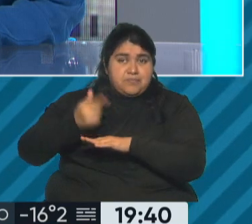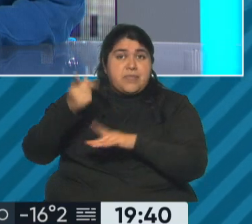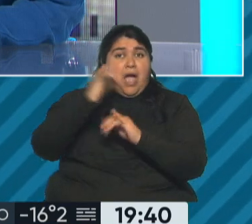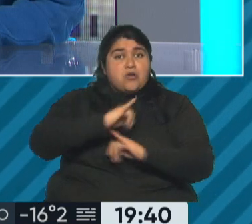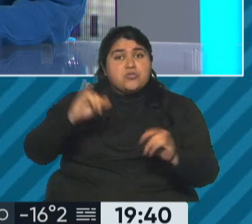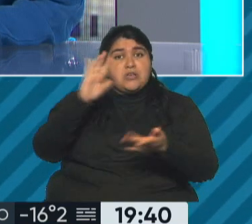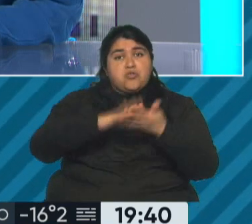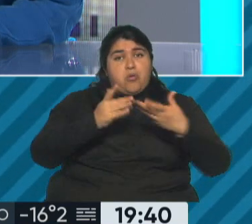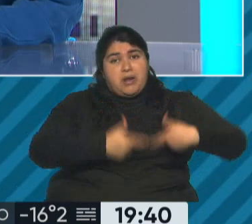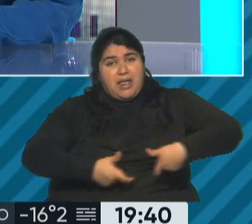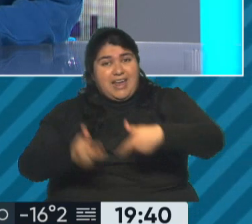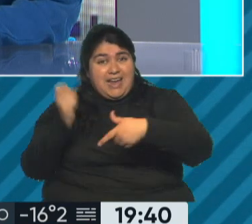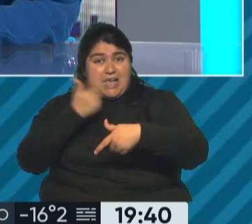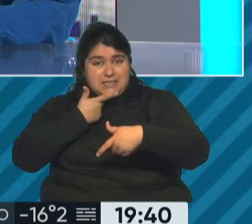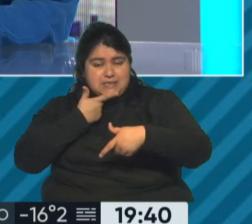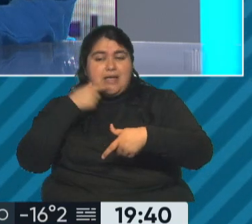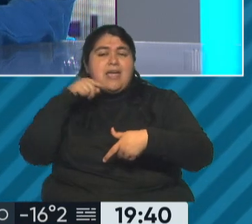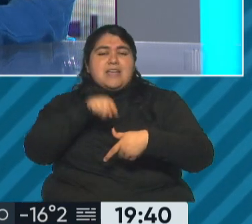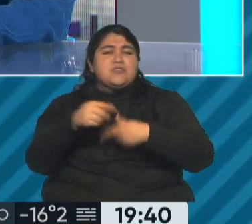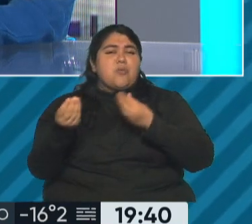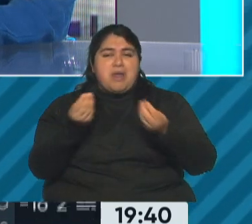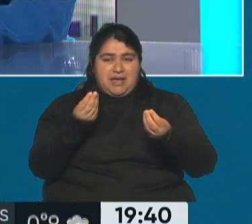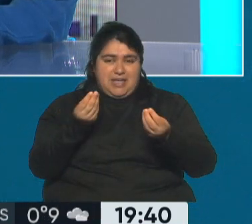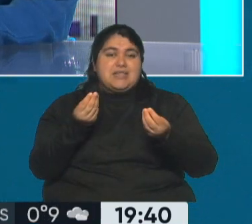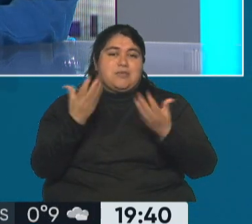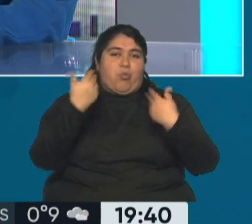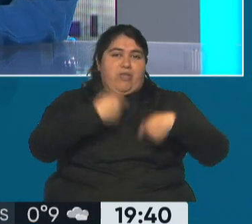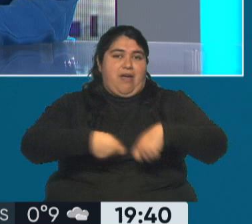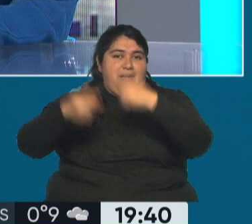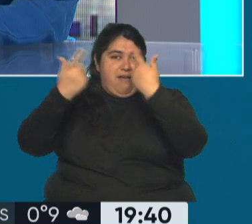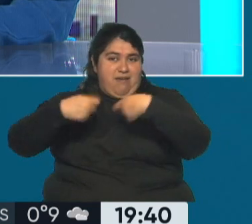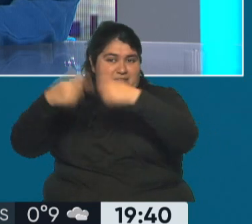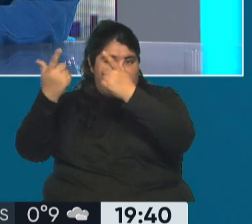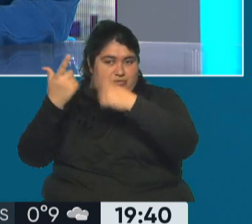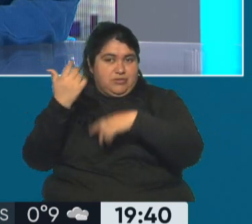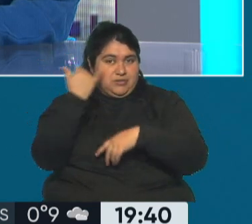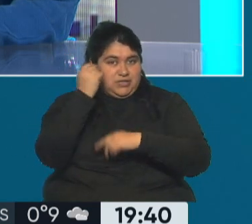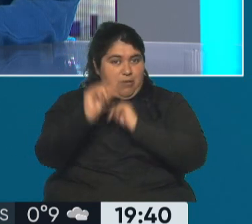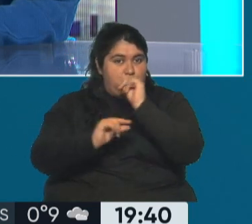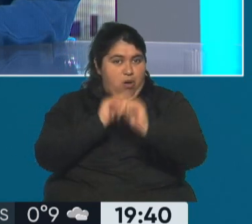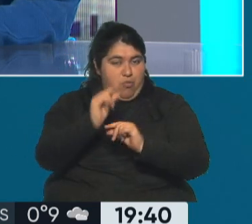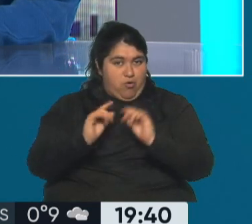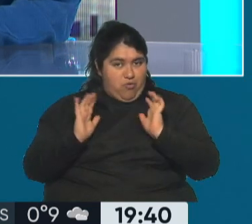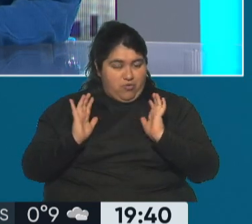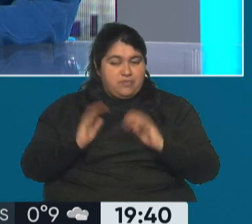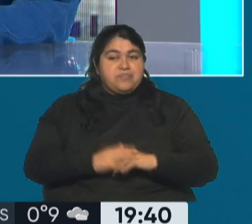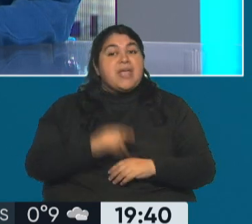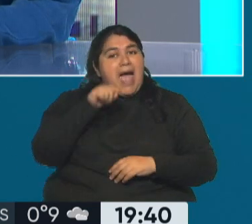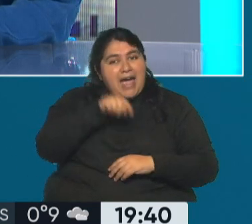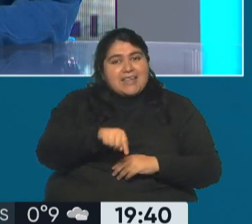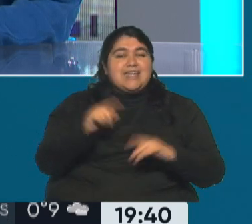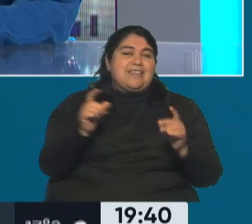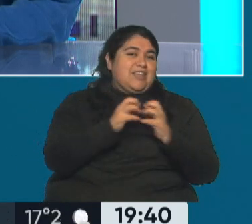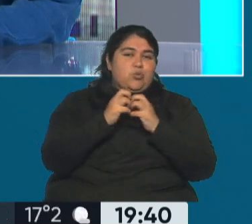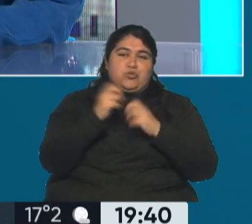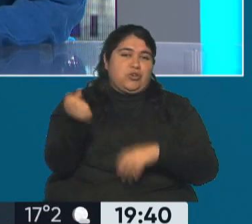el gasoducto es para poder transportar una parte importante del gas que ya estamos extrayendo. Y allí se viene una discusión